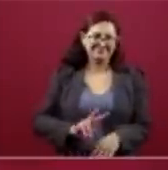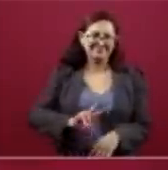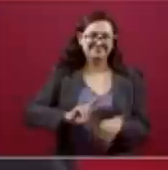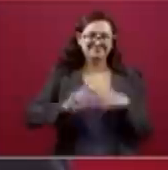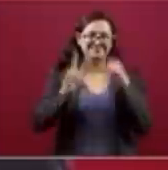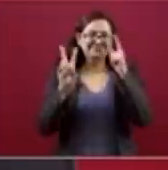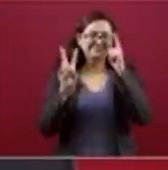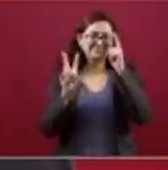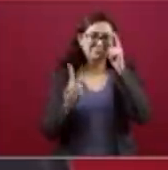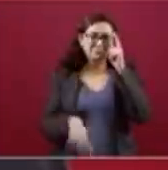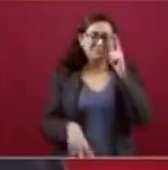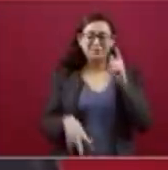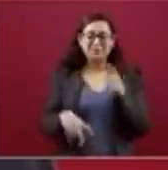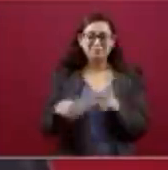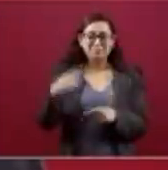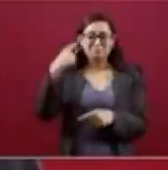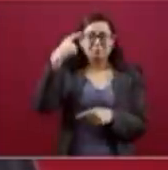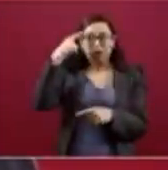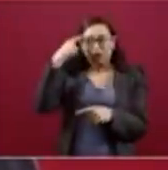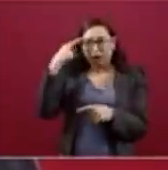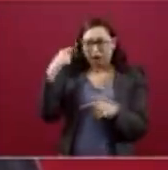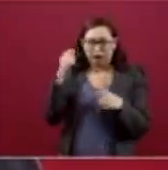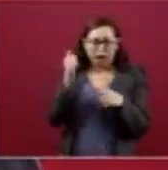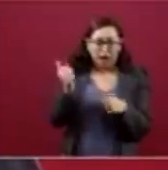ni me pasa por la cabeza.